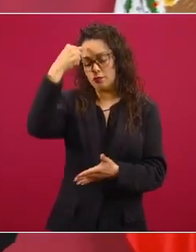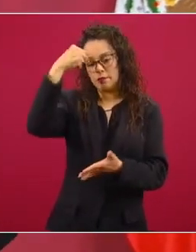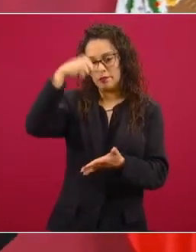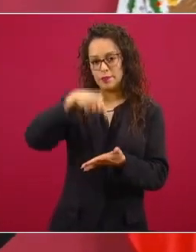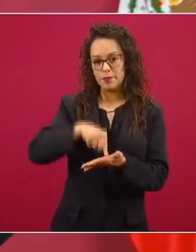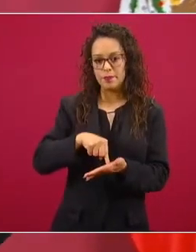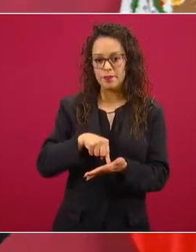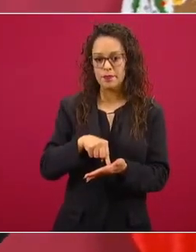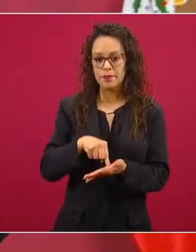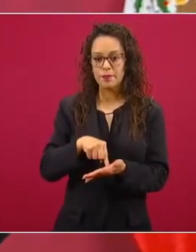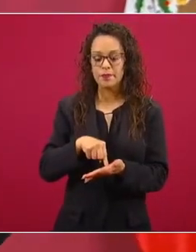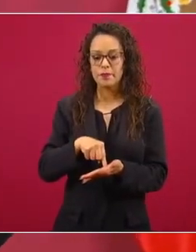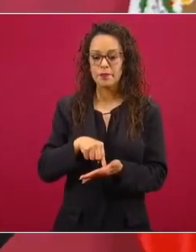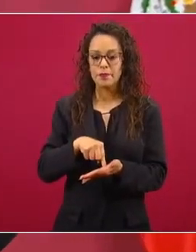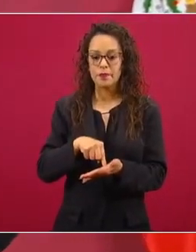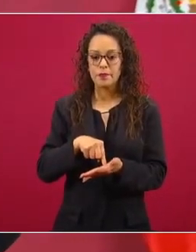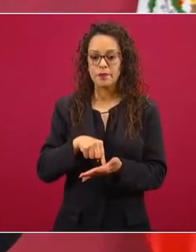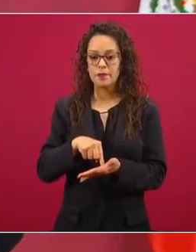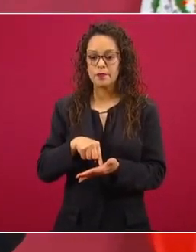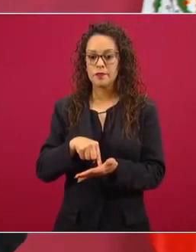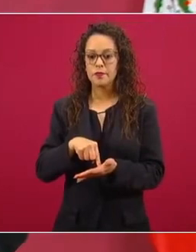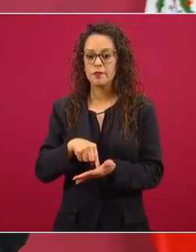que no puede